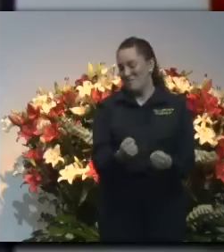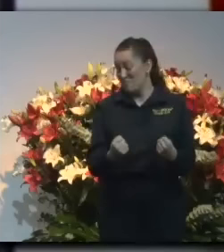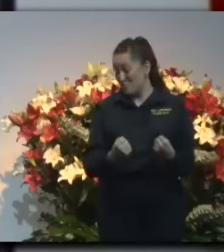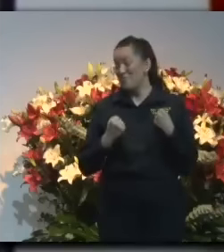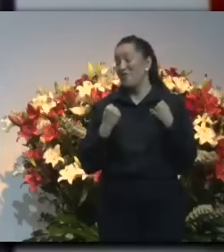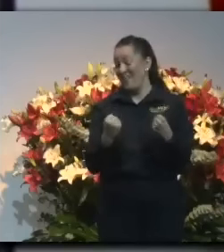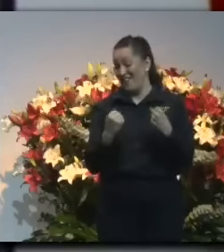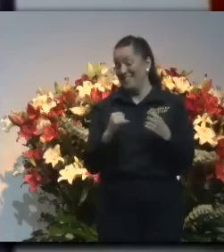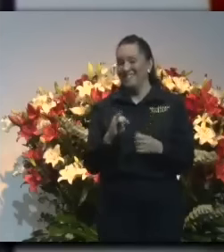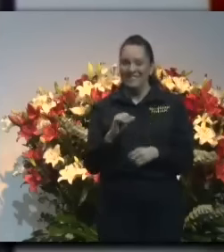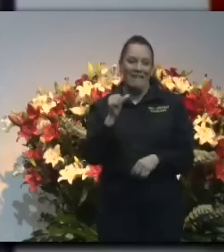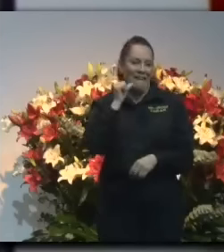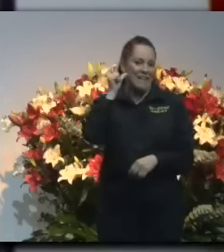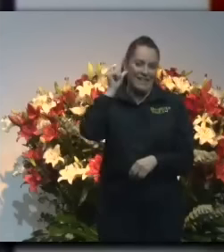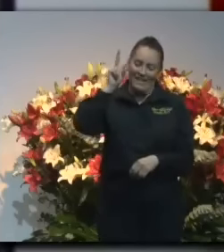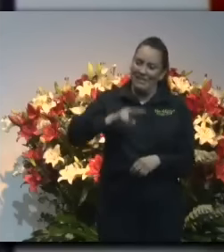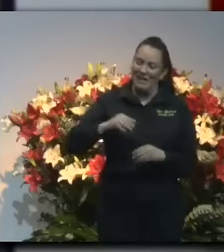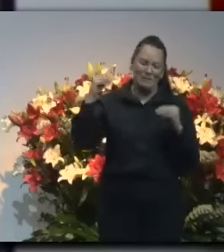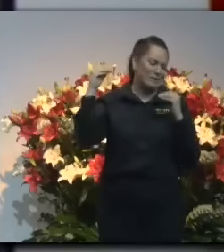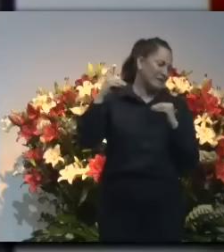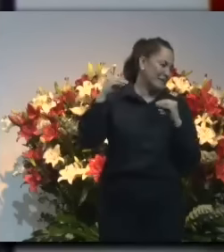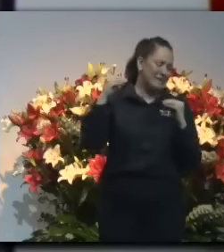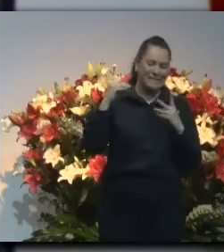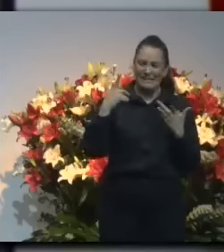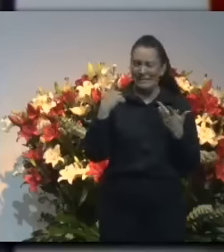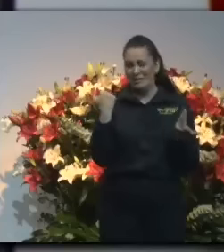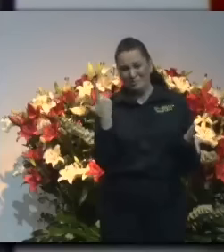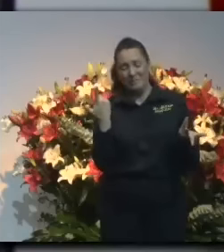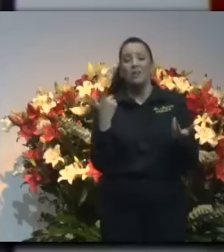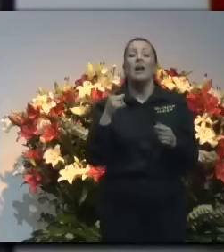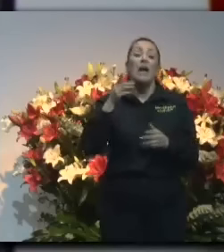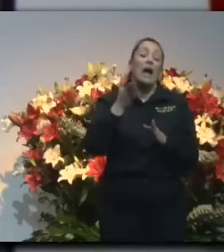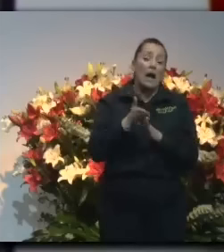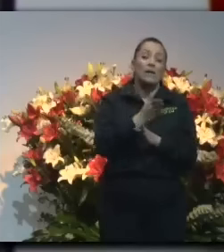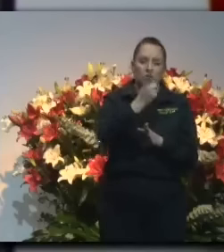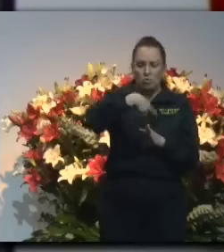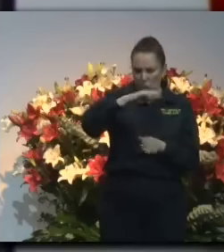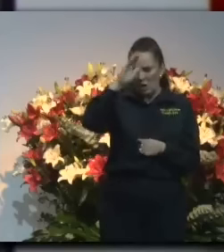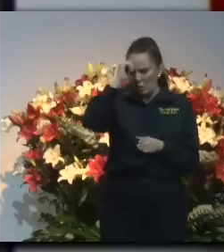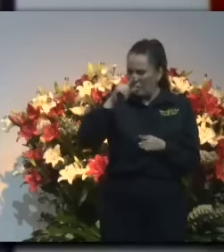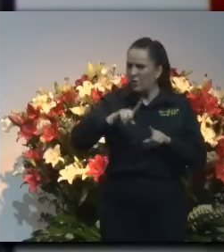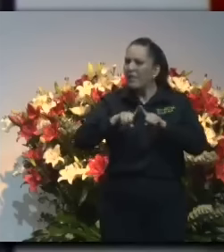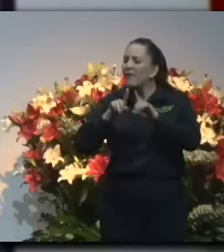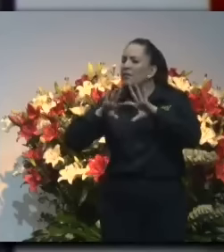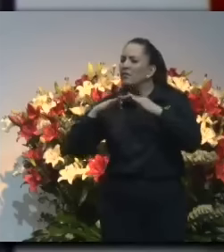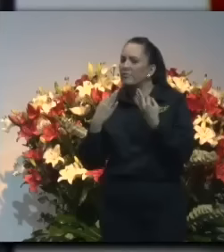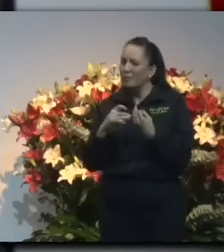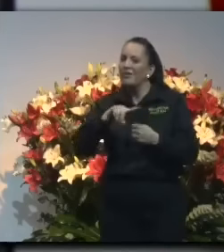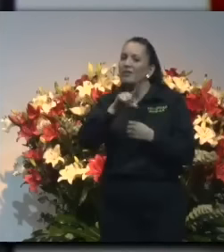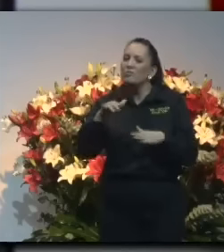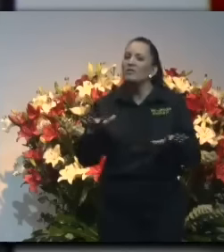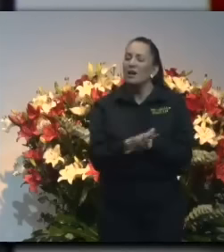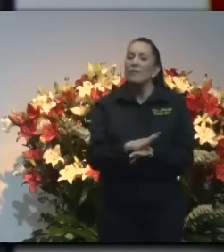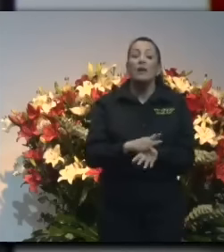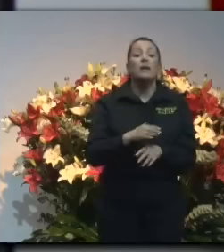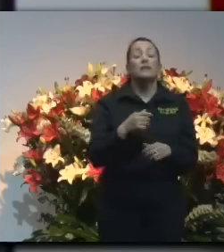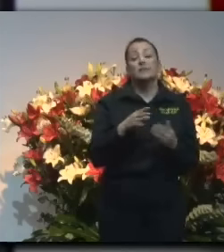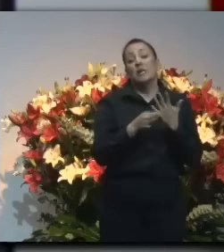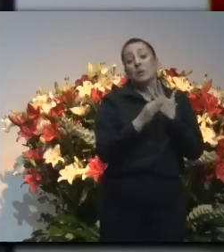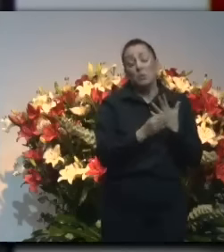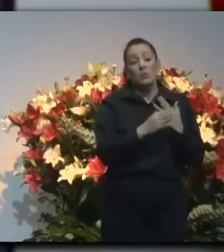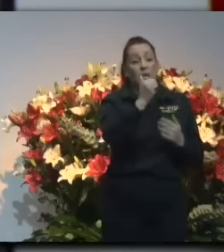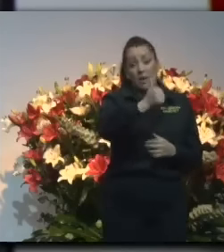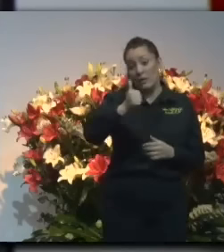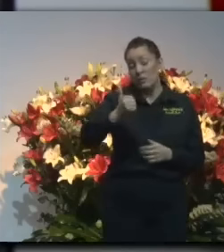fue un desastre el debate. Había un formato acordado distinto al que se llevó a cabo y vamos a tener una bolsa de 5 minutos